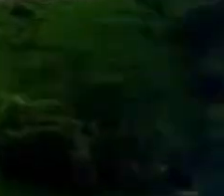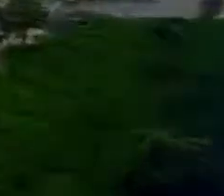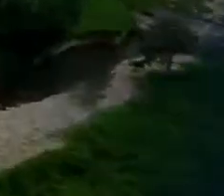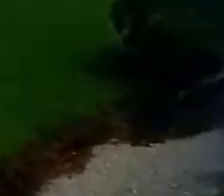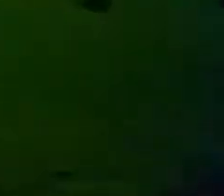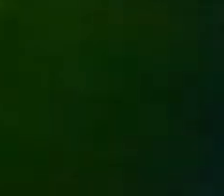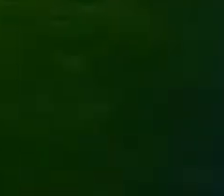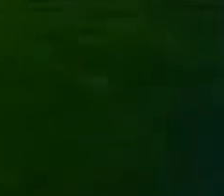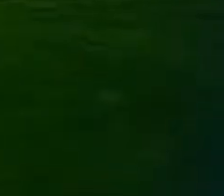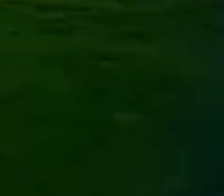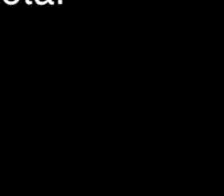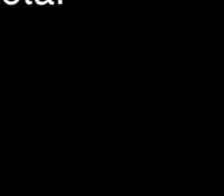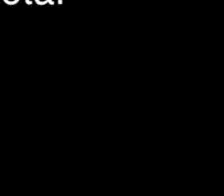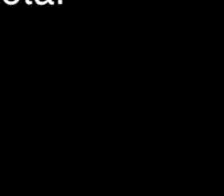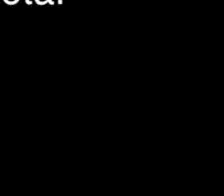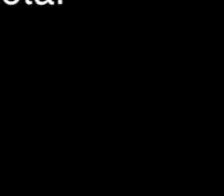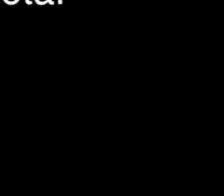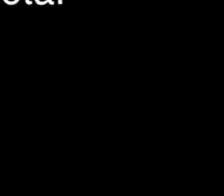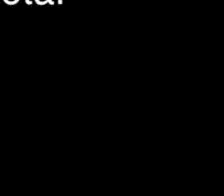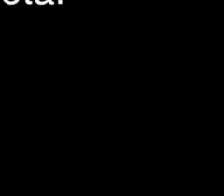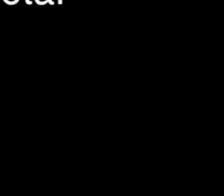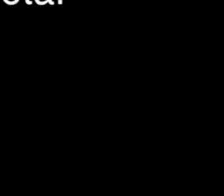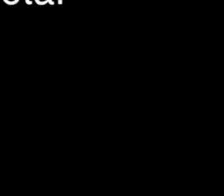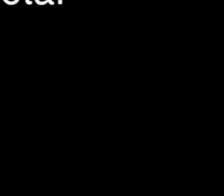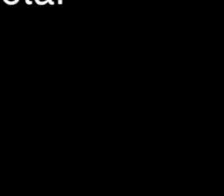¡Te esperamos!